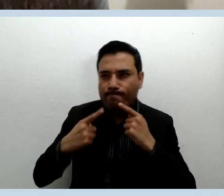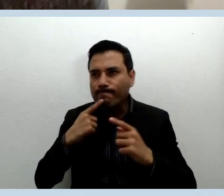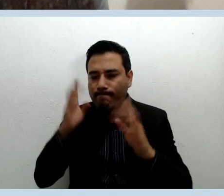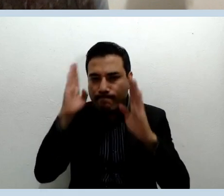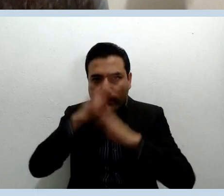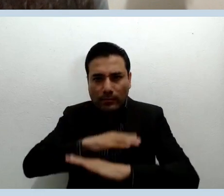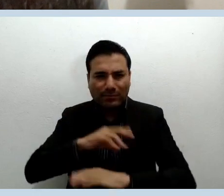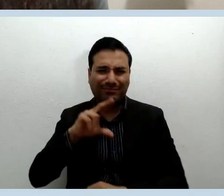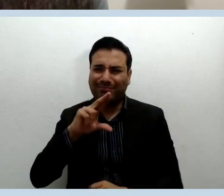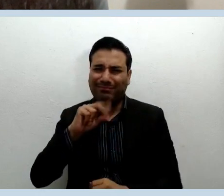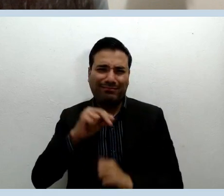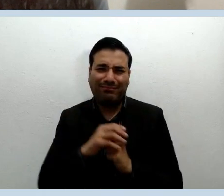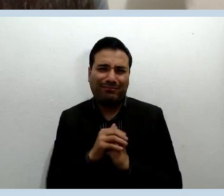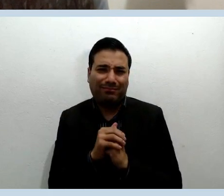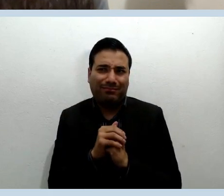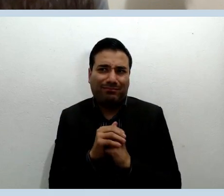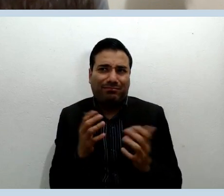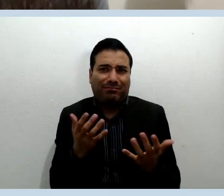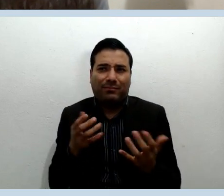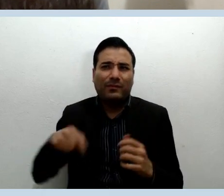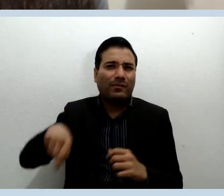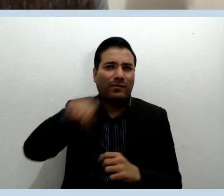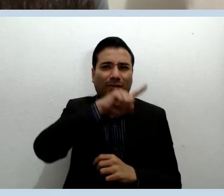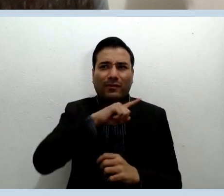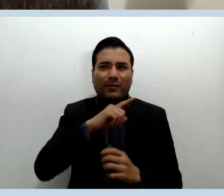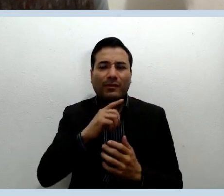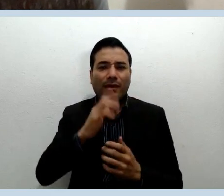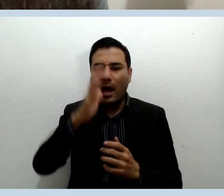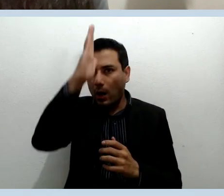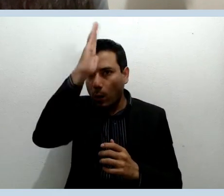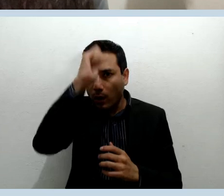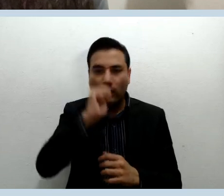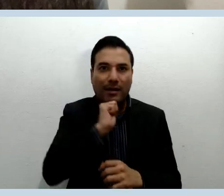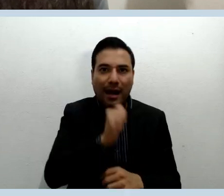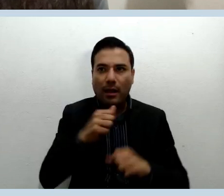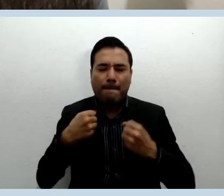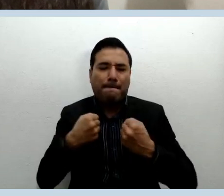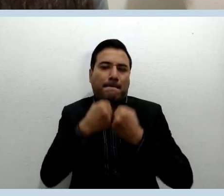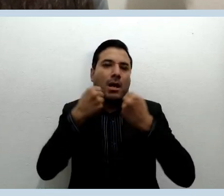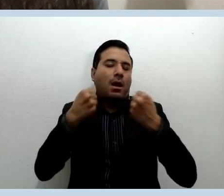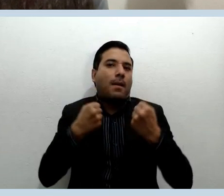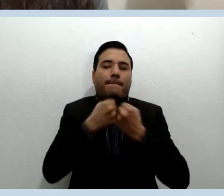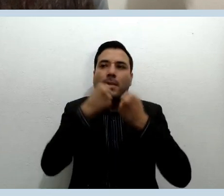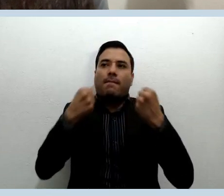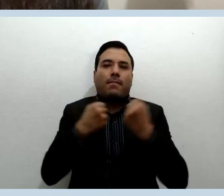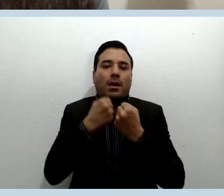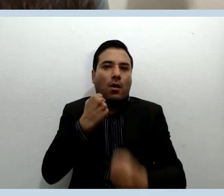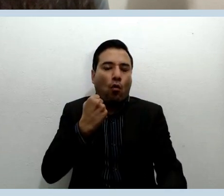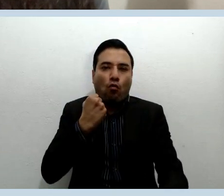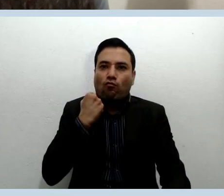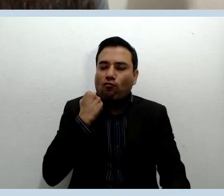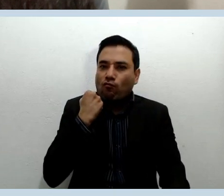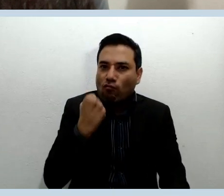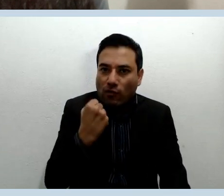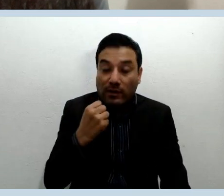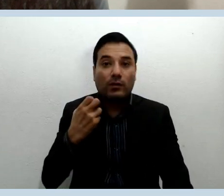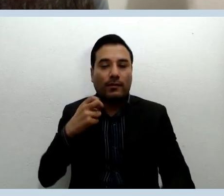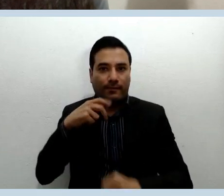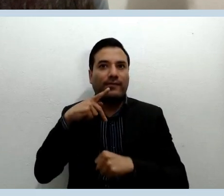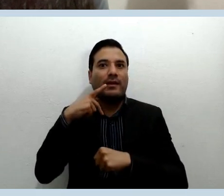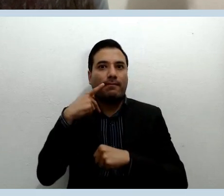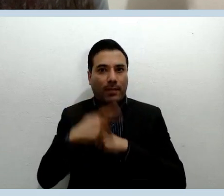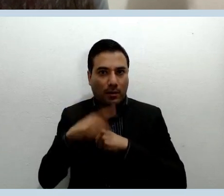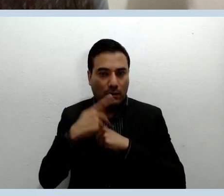desbordado y ese desacuerdo desbordado a mí me parece bien peligroso Me parece muy peligroso que por una materia se